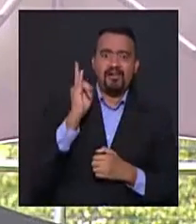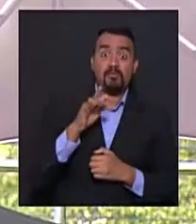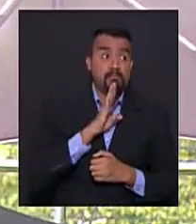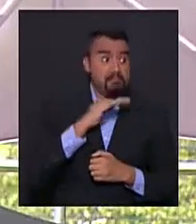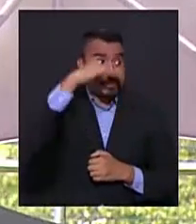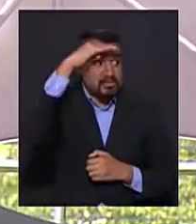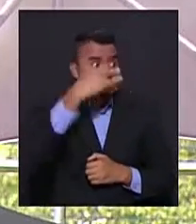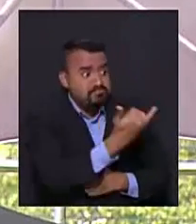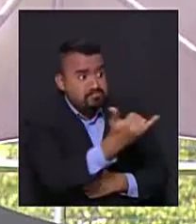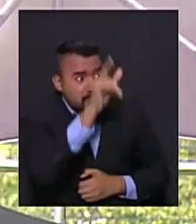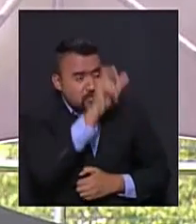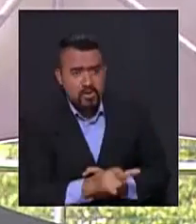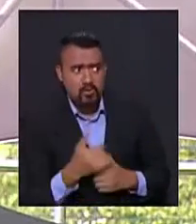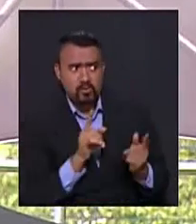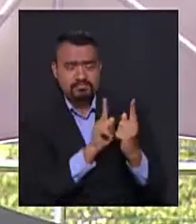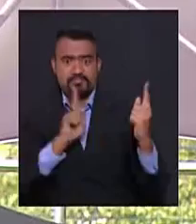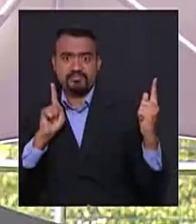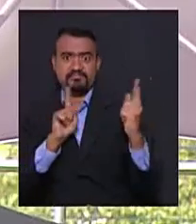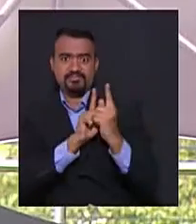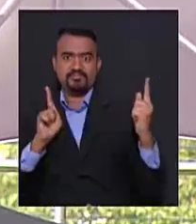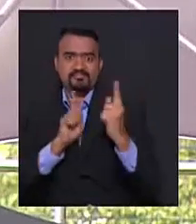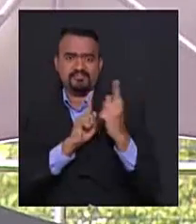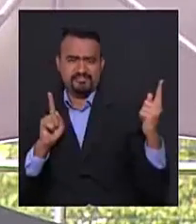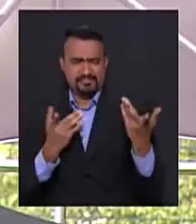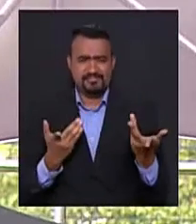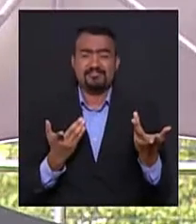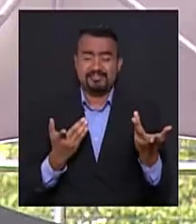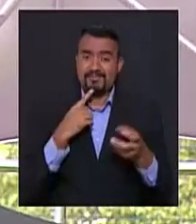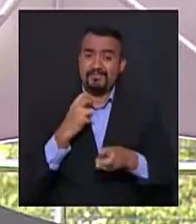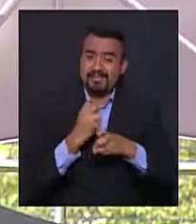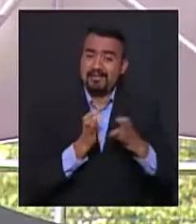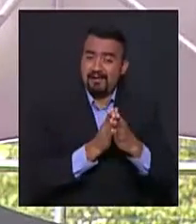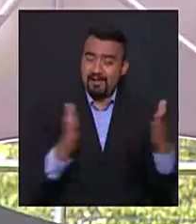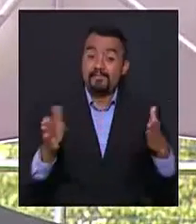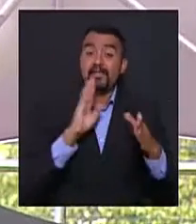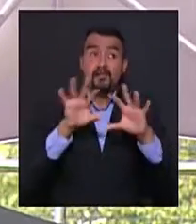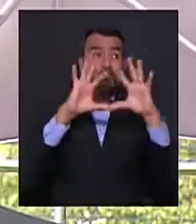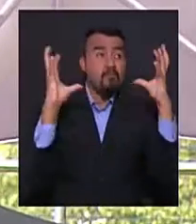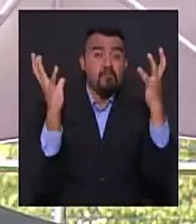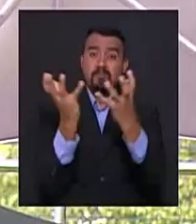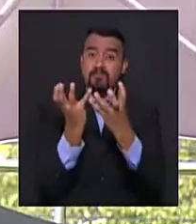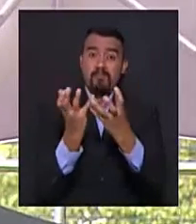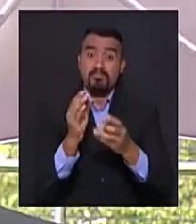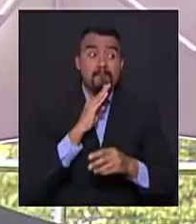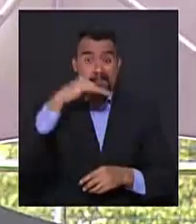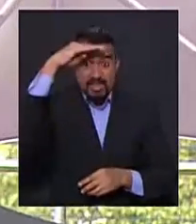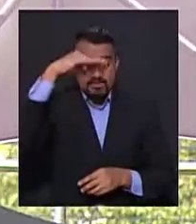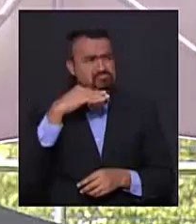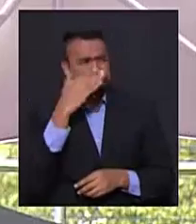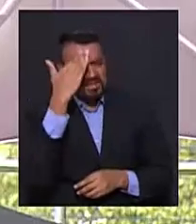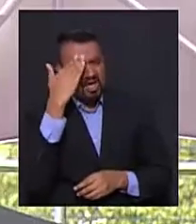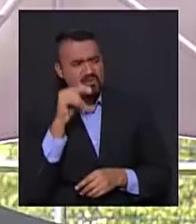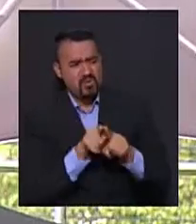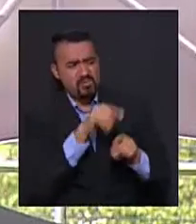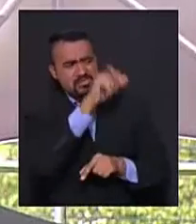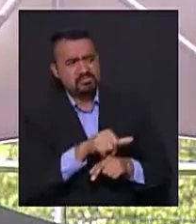de Medellín. Fue un tiempo cruel. El mundo nos conoció por lo que nunca debió suceder.